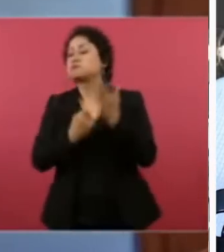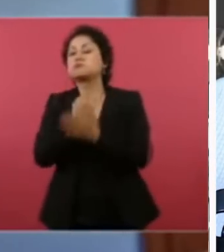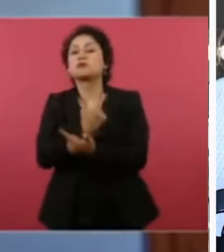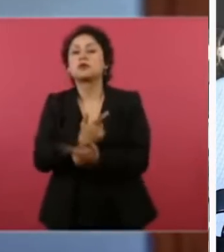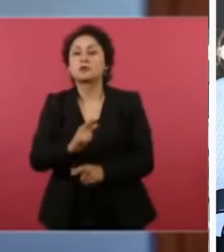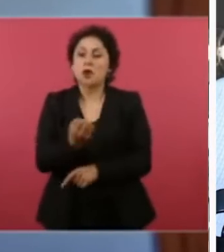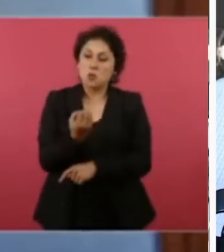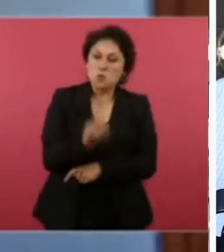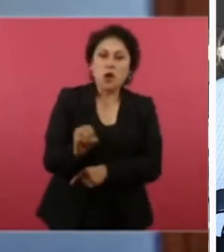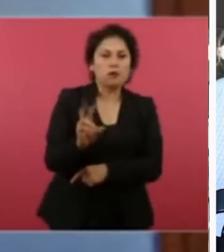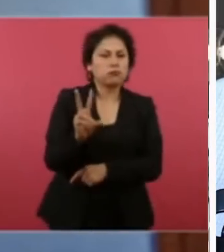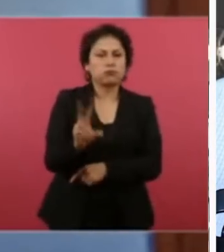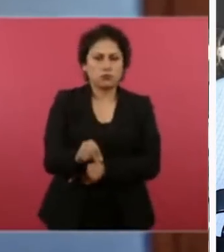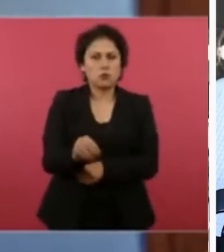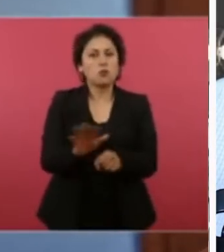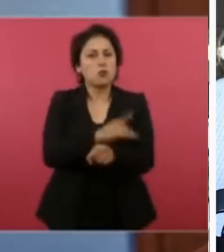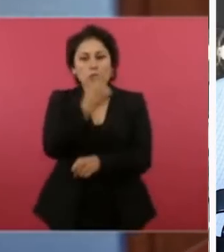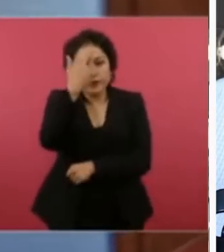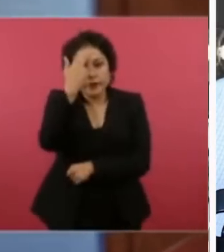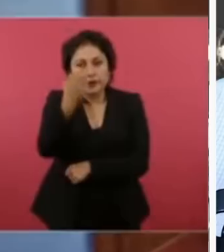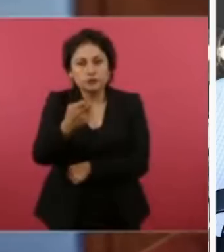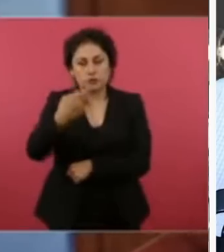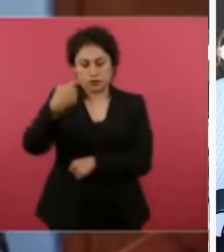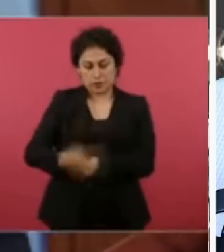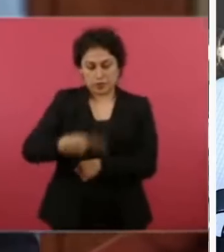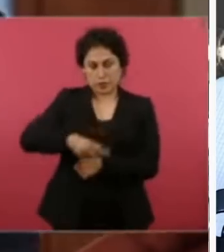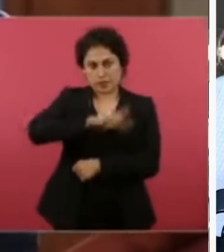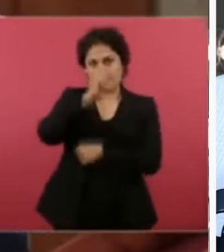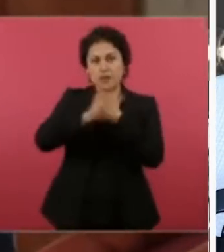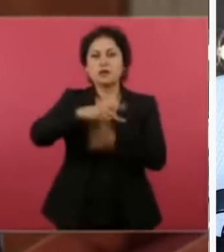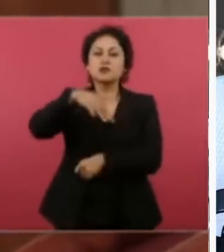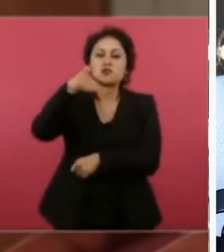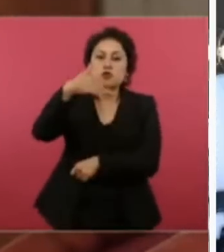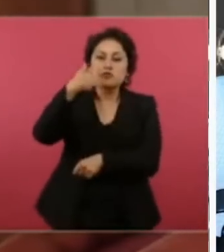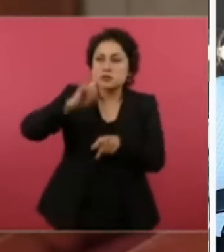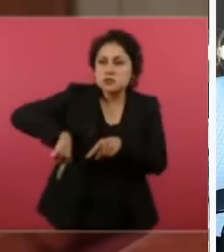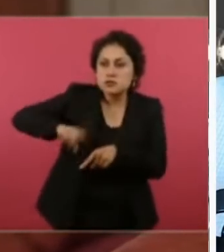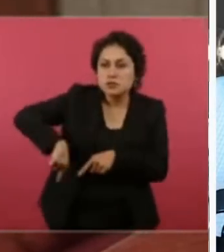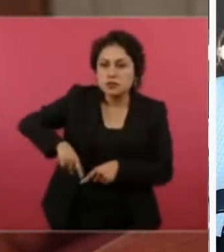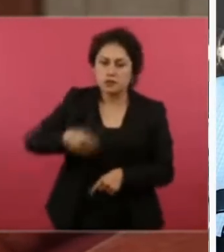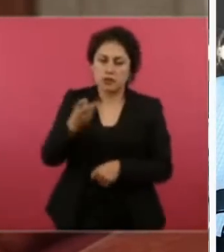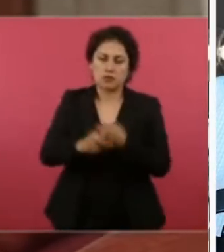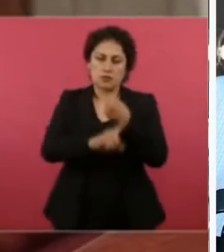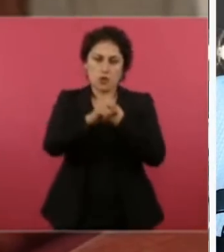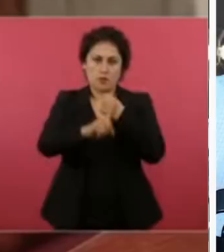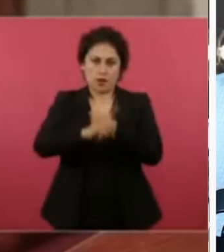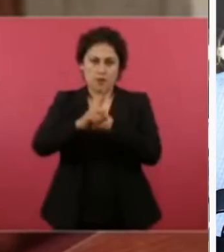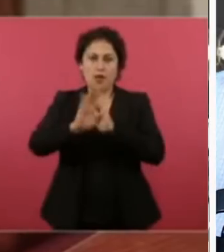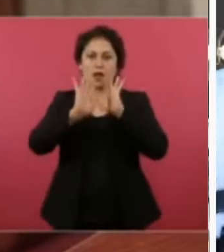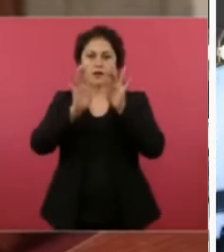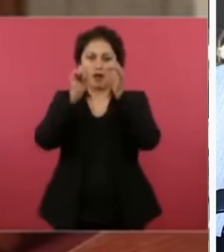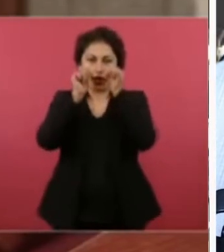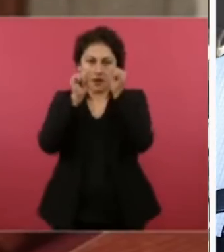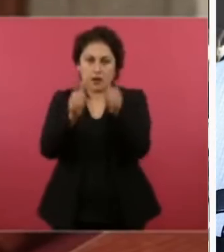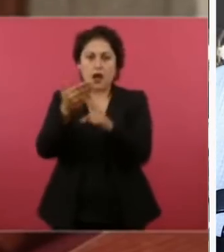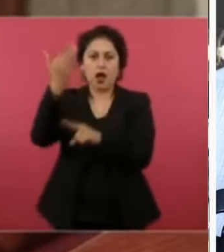estamos combatiendo la corrupción, el principal problema de México, como nunca.